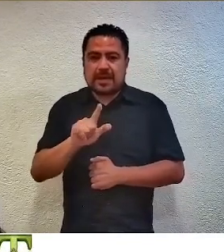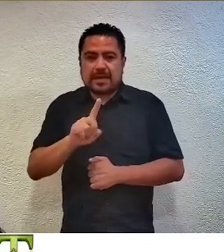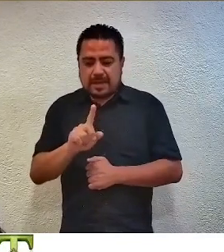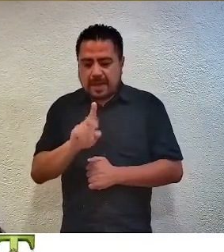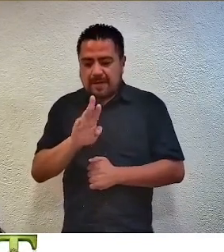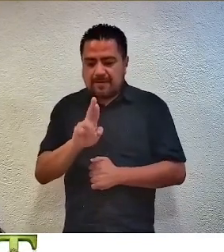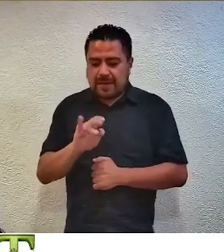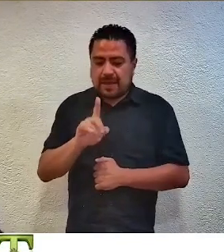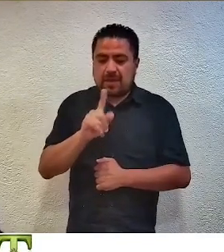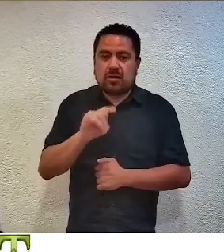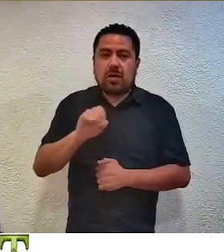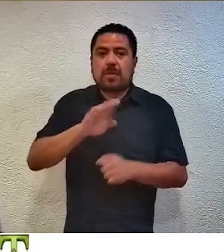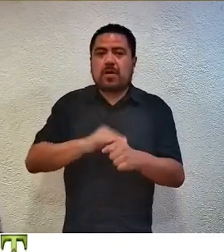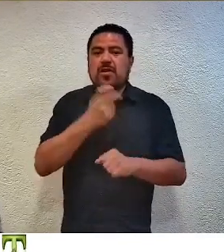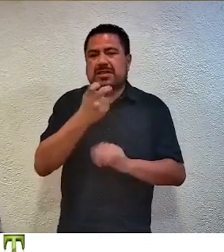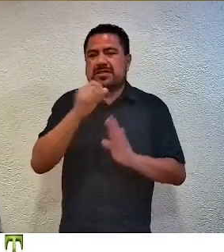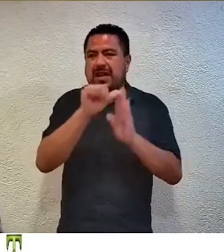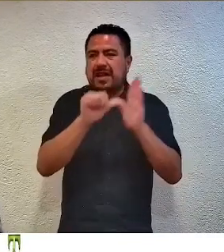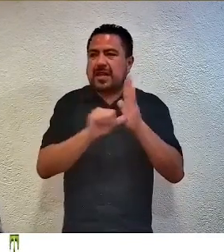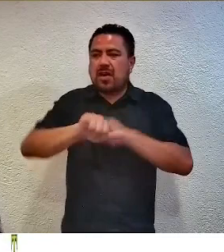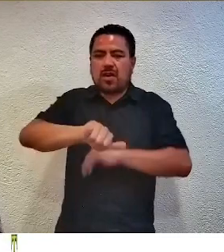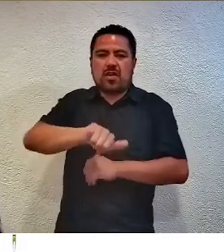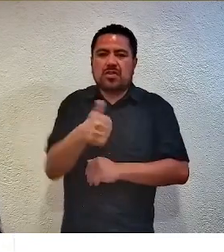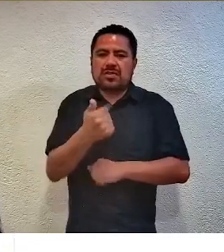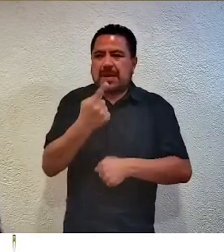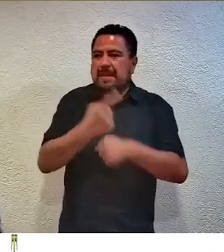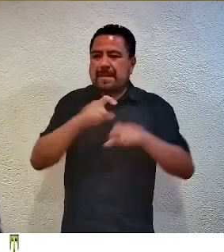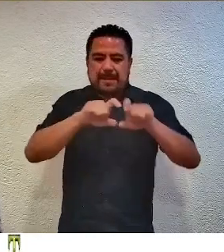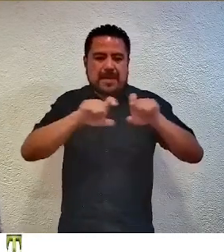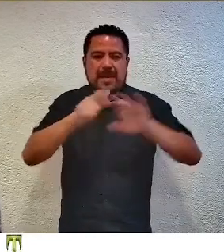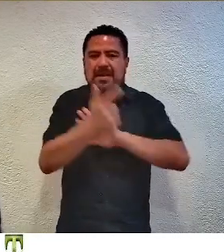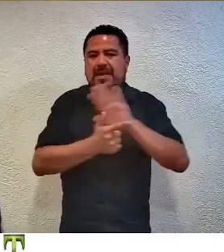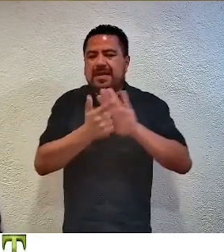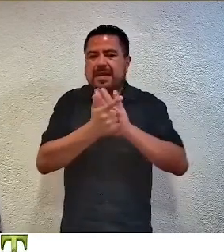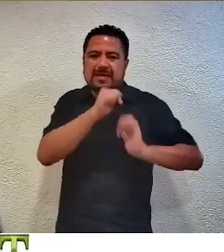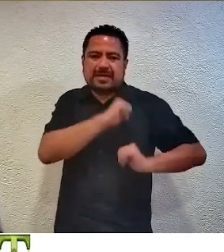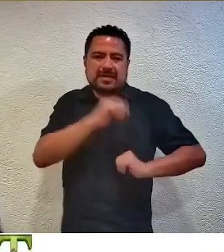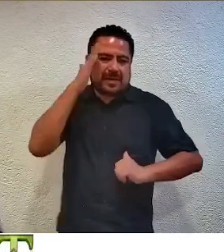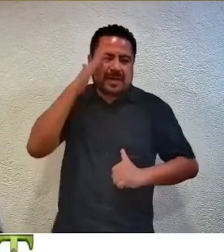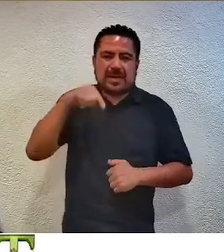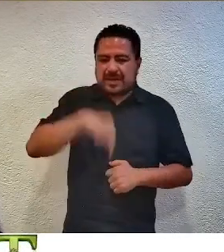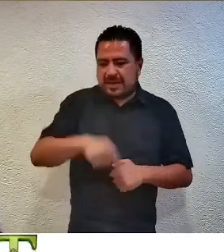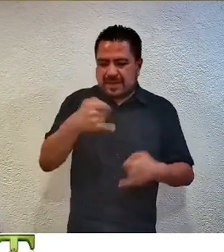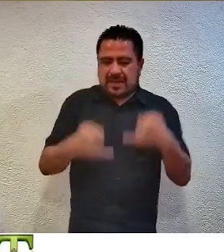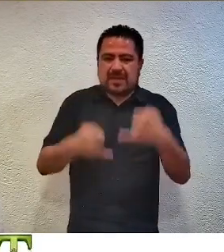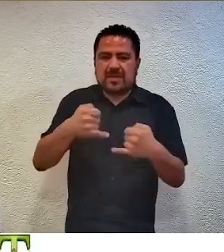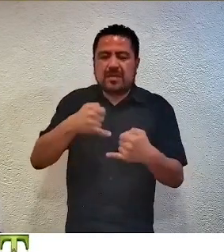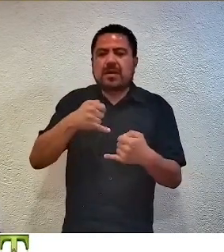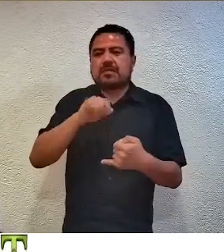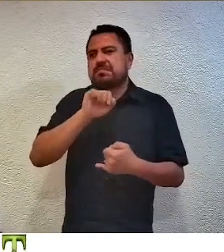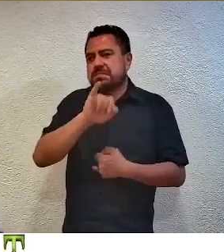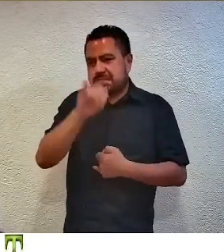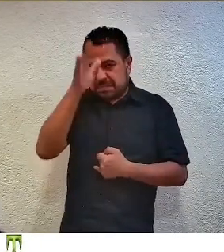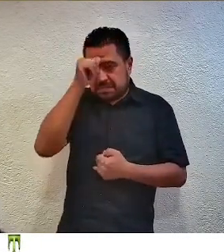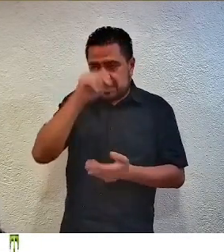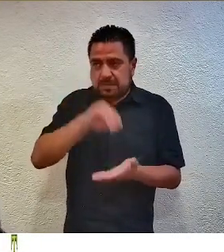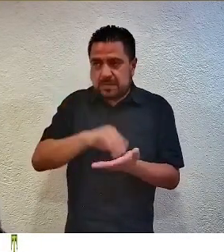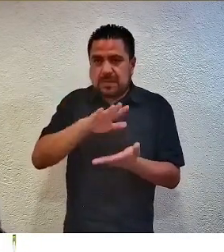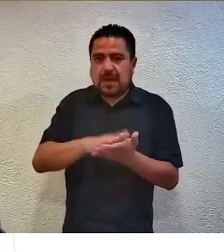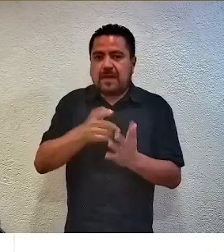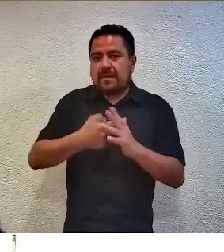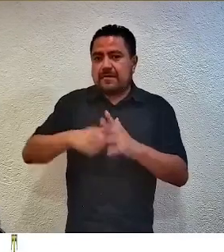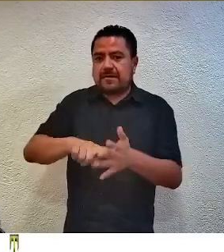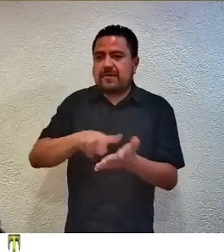Brito, por lo que en términos del artículo 11, párrafo primero de la Ley Orgánica del Tribunal Electoral del Estado de Guerrero, existe quórum legal para sesionar